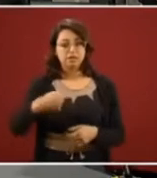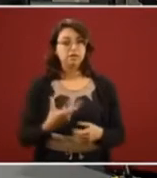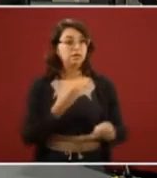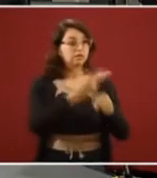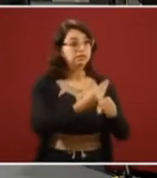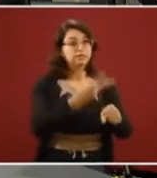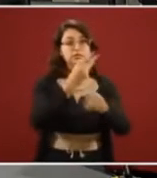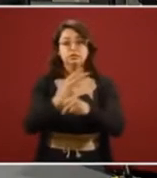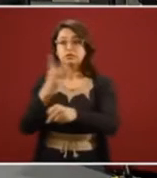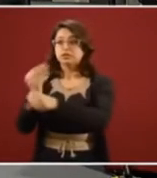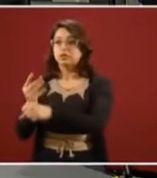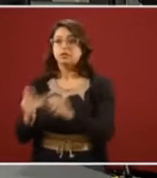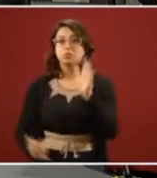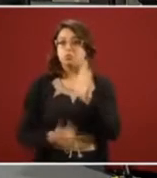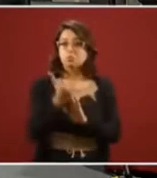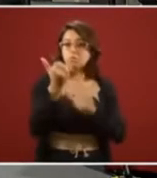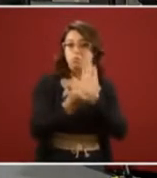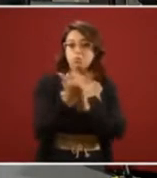parte